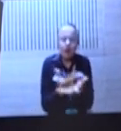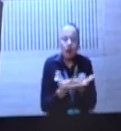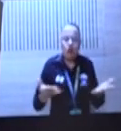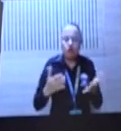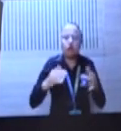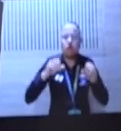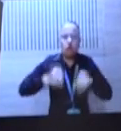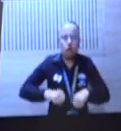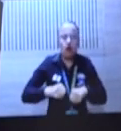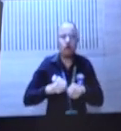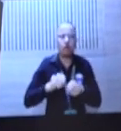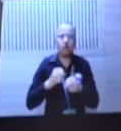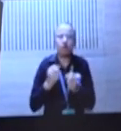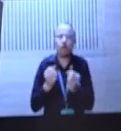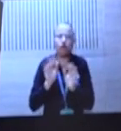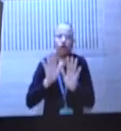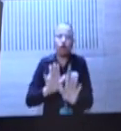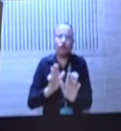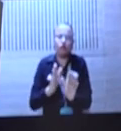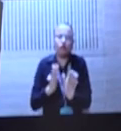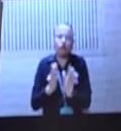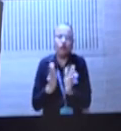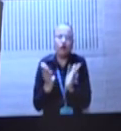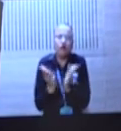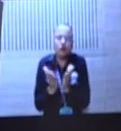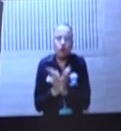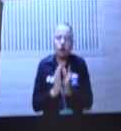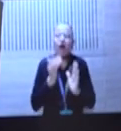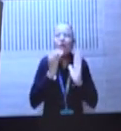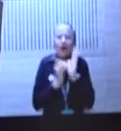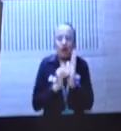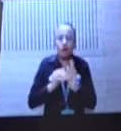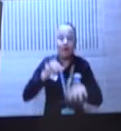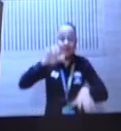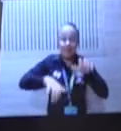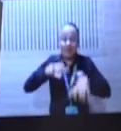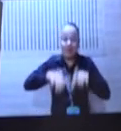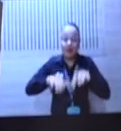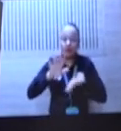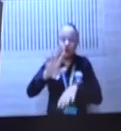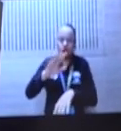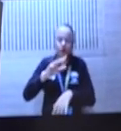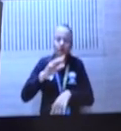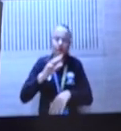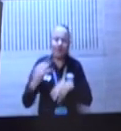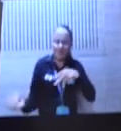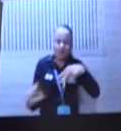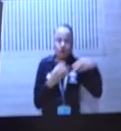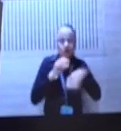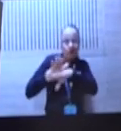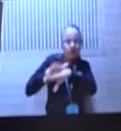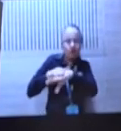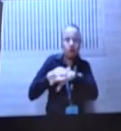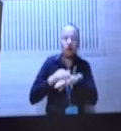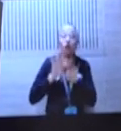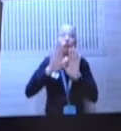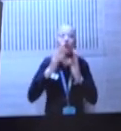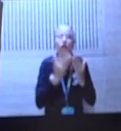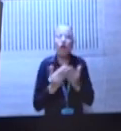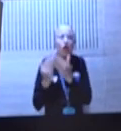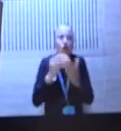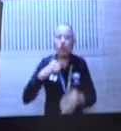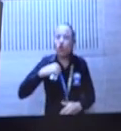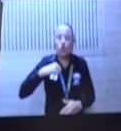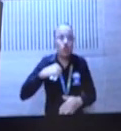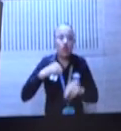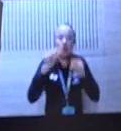mayoría de colegios no tienen internet en las aulas tienen internet solo en las oficinas administrativas no podemos en pleno Siglo XXI tener el colegio sin